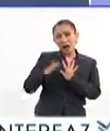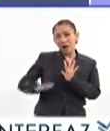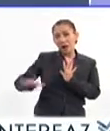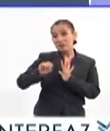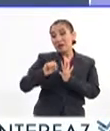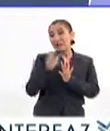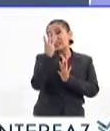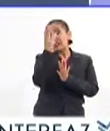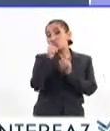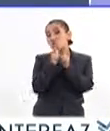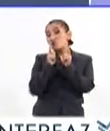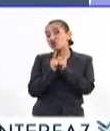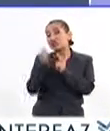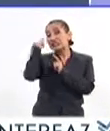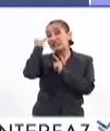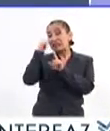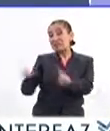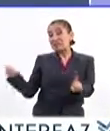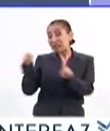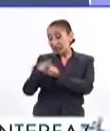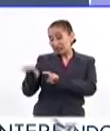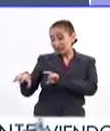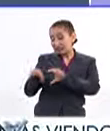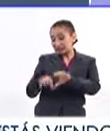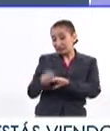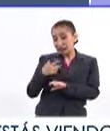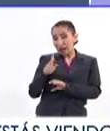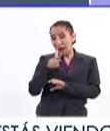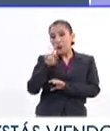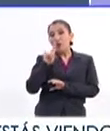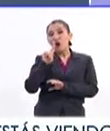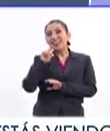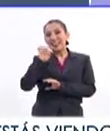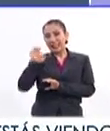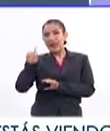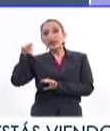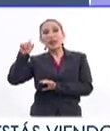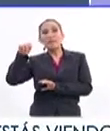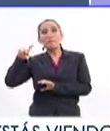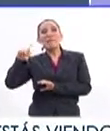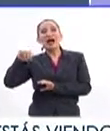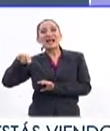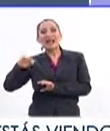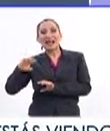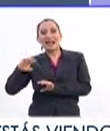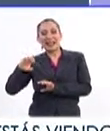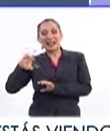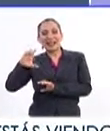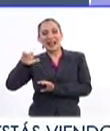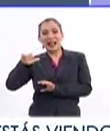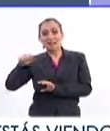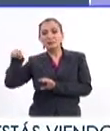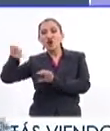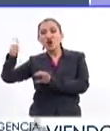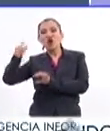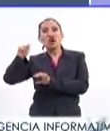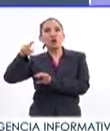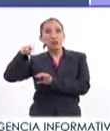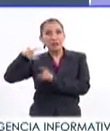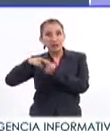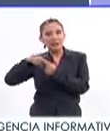a 23 grupos étnicos distintos, ¿no? Por ejemplo, al poniente estaban los tepanecas, ¿no? Pero digamos que estos estarían compuestos por